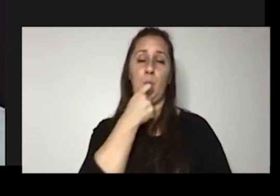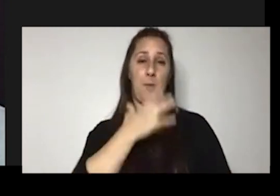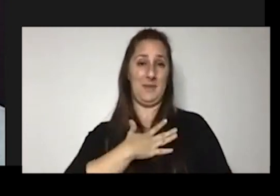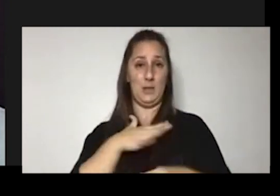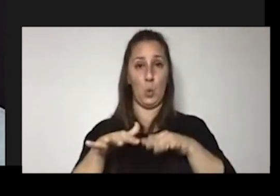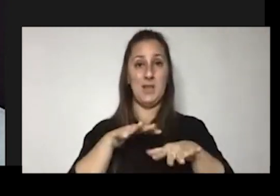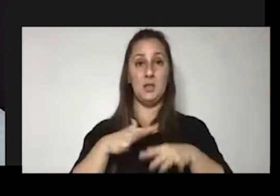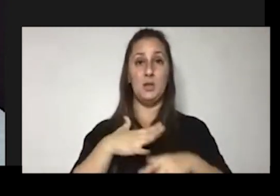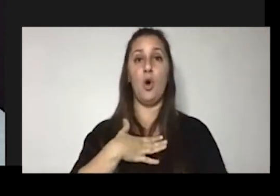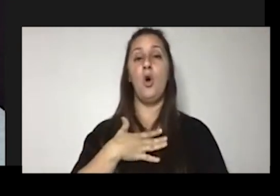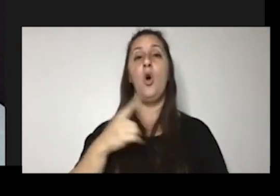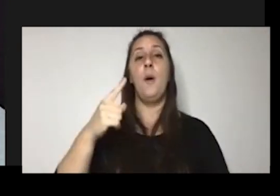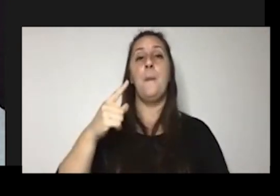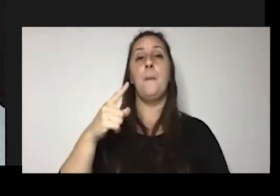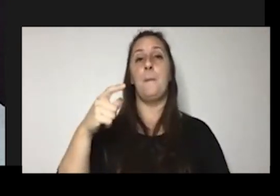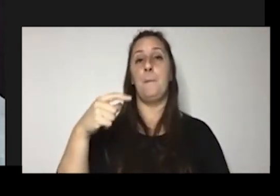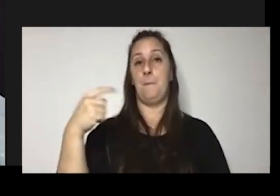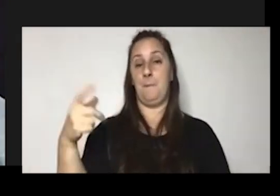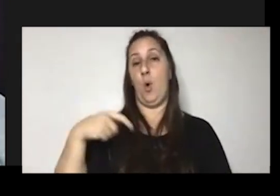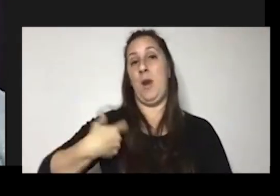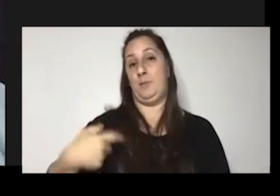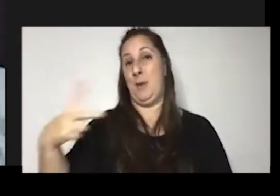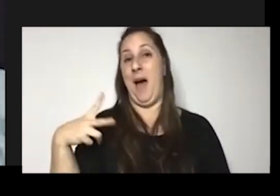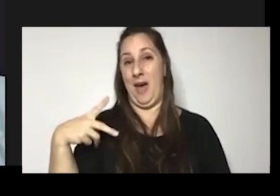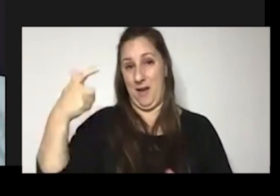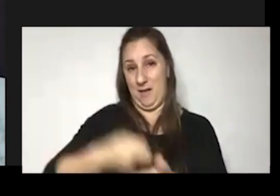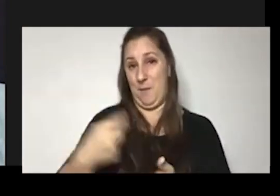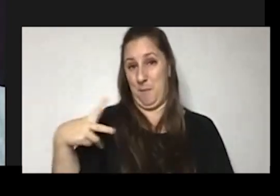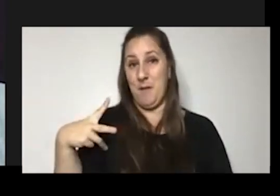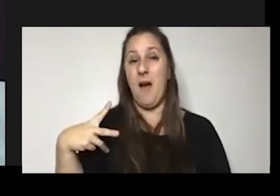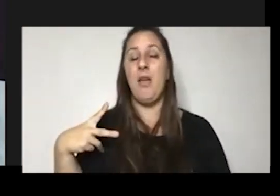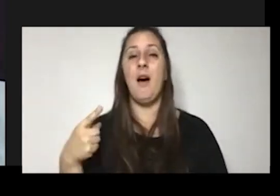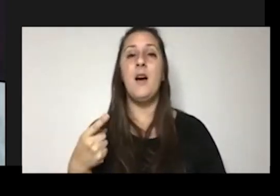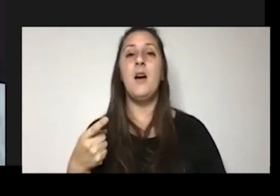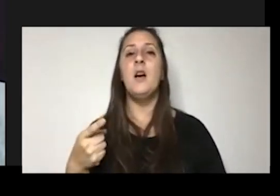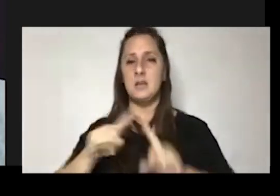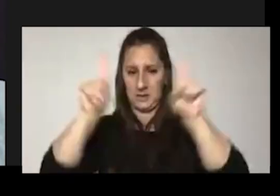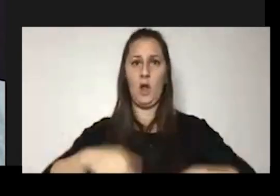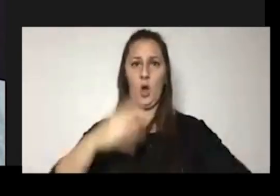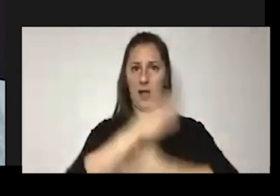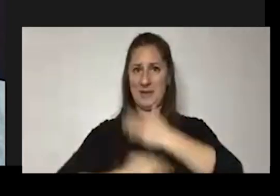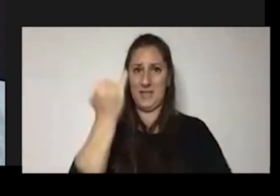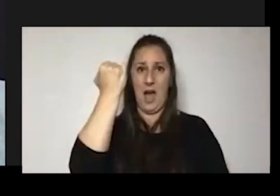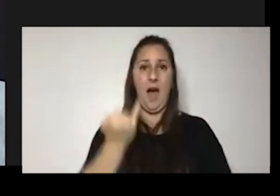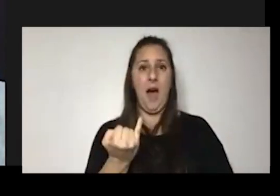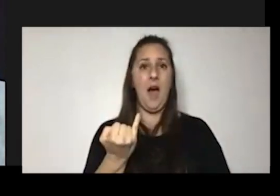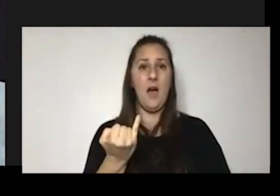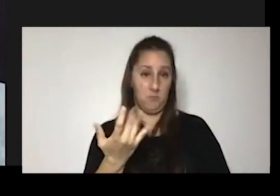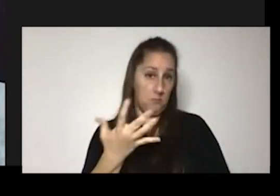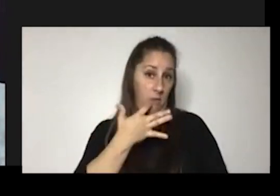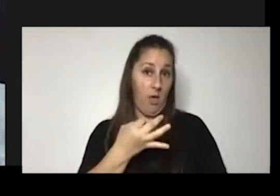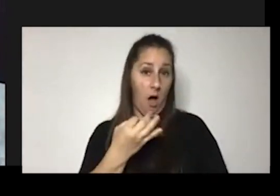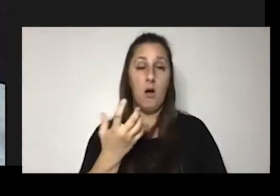las prepagas, para poder, si uno tiene certificado de discapacidad y es una realidad, es automático, por